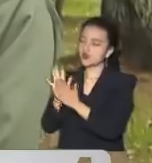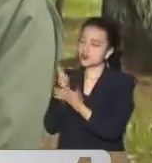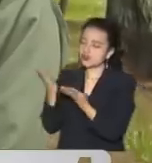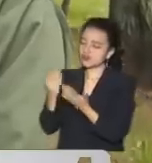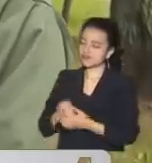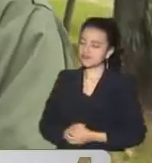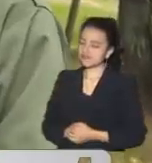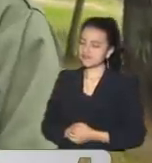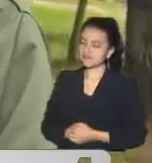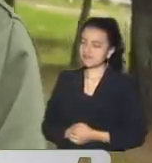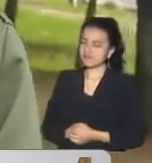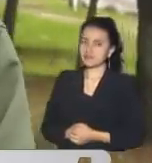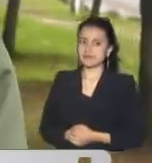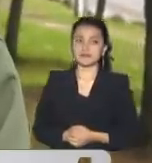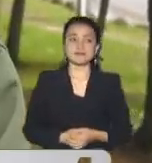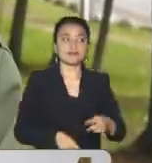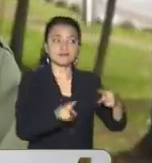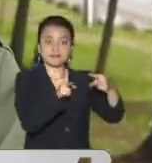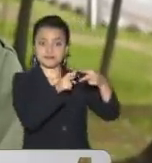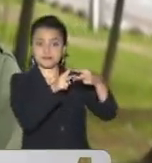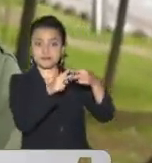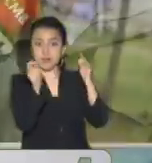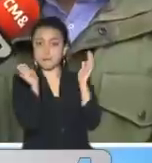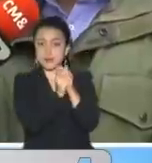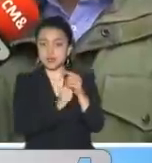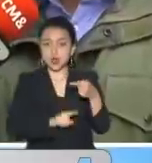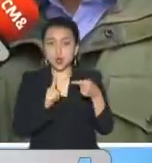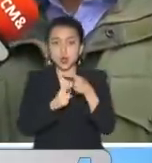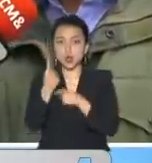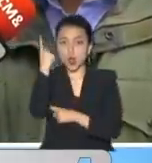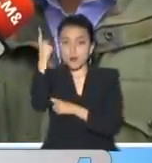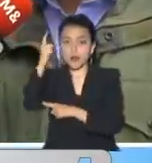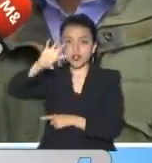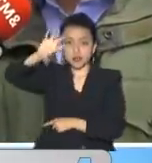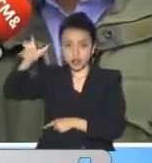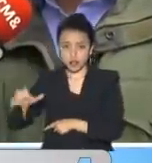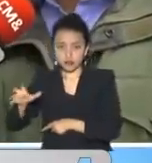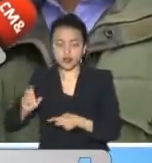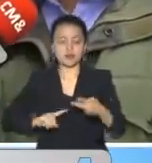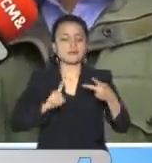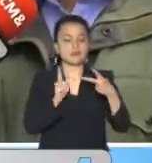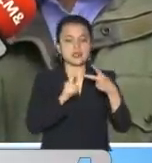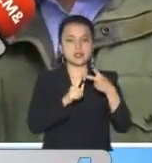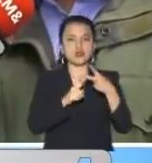en Ucrania dos variables lo primero en términos políticos y geopolíticos